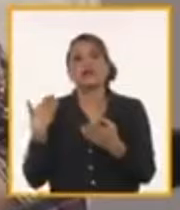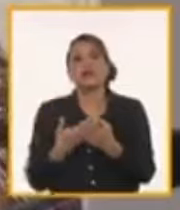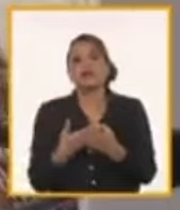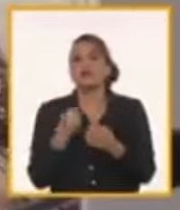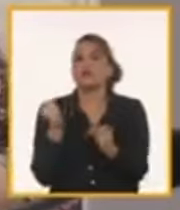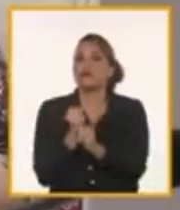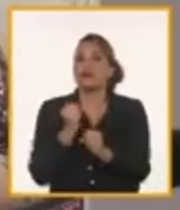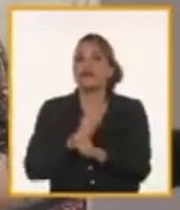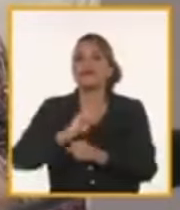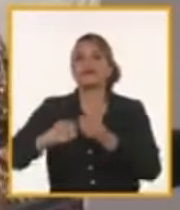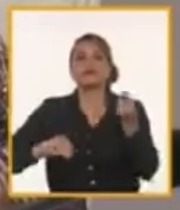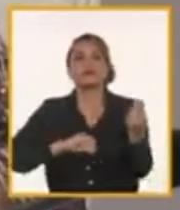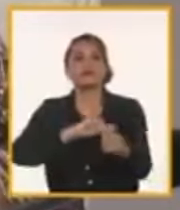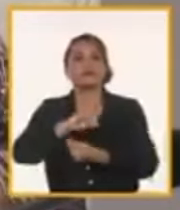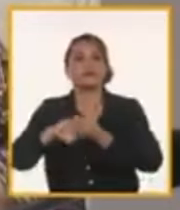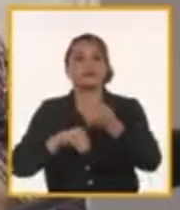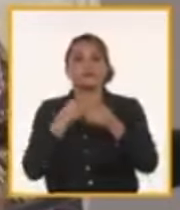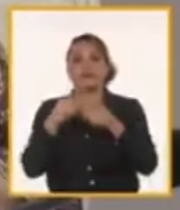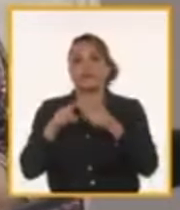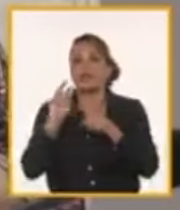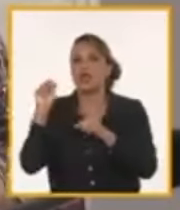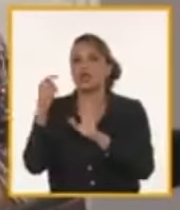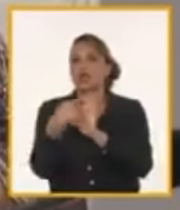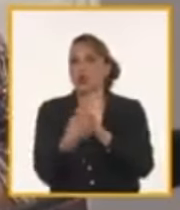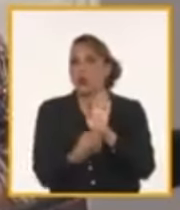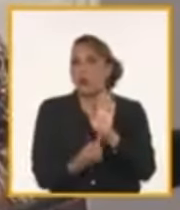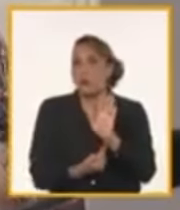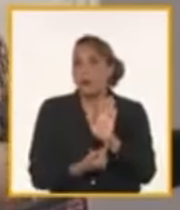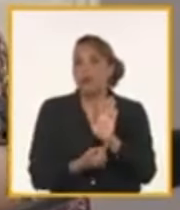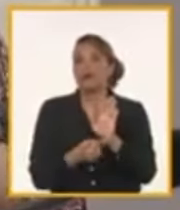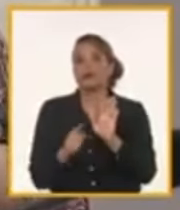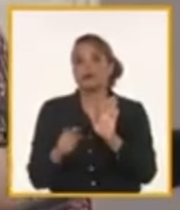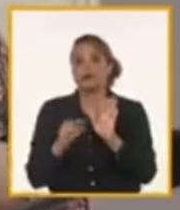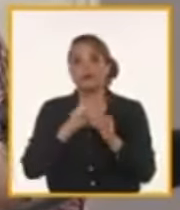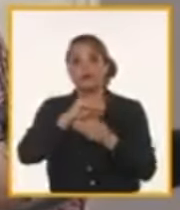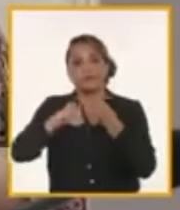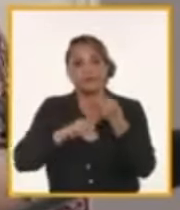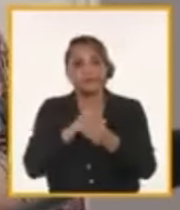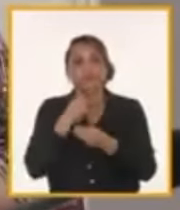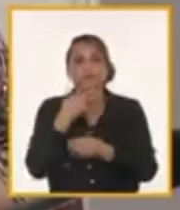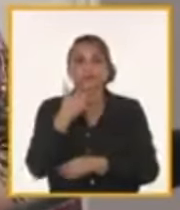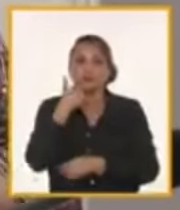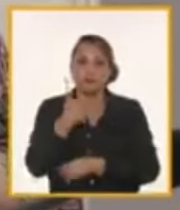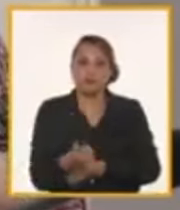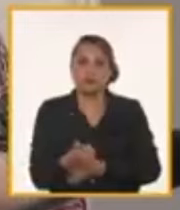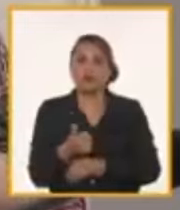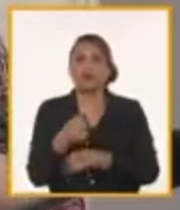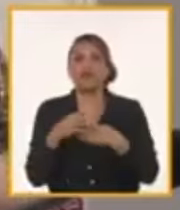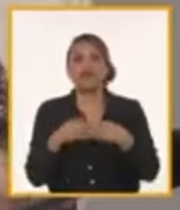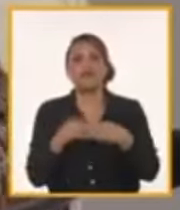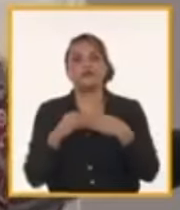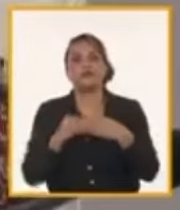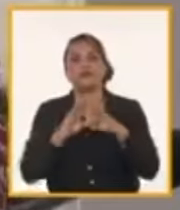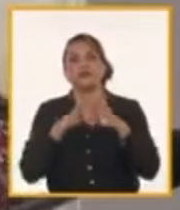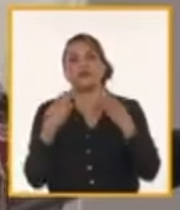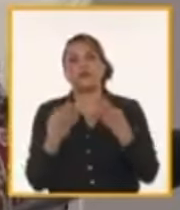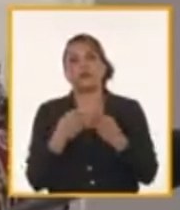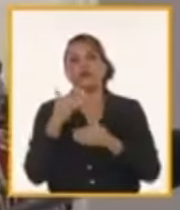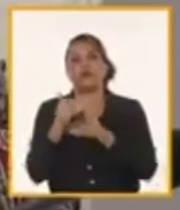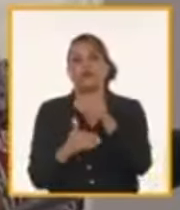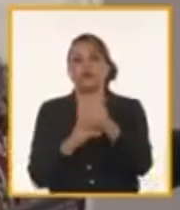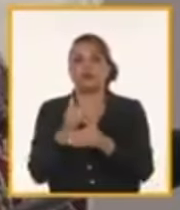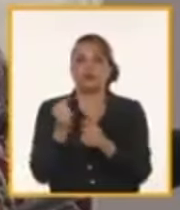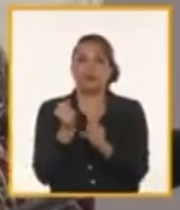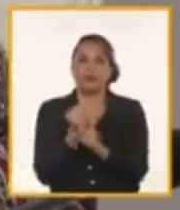modificación de muchas normativas que realmente van a a mejorar van a flexibilizar todo este proceso